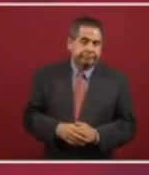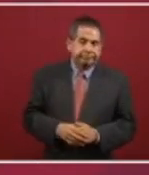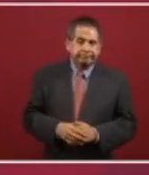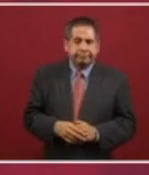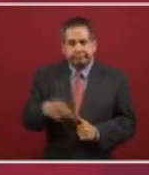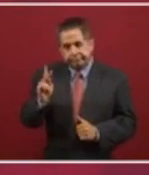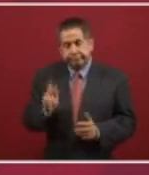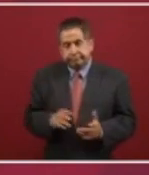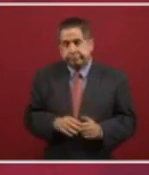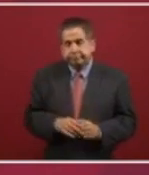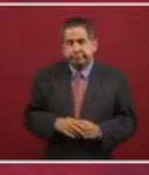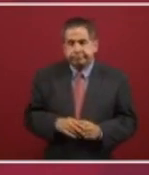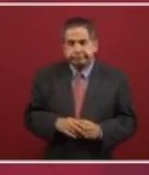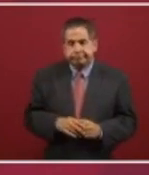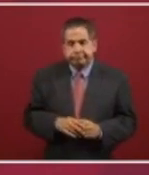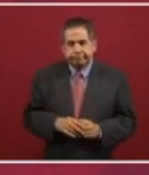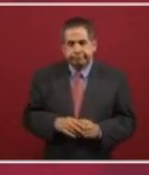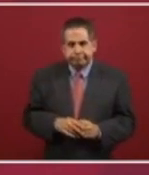pero sí